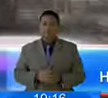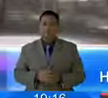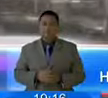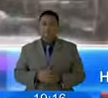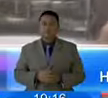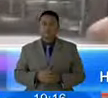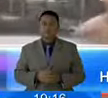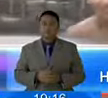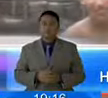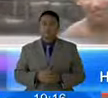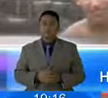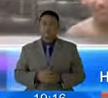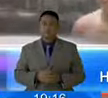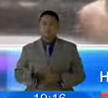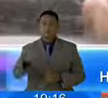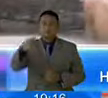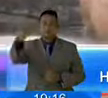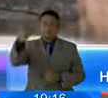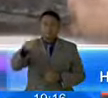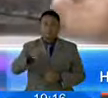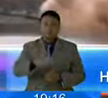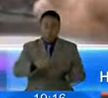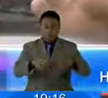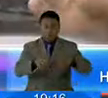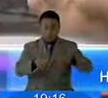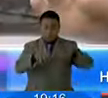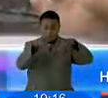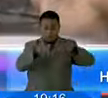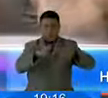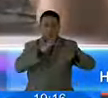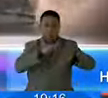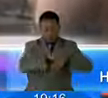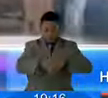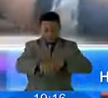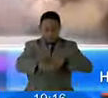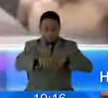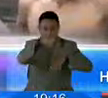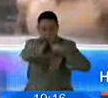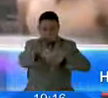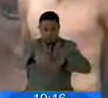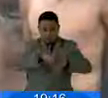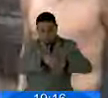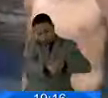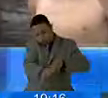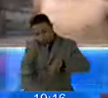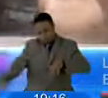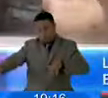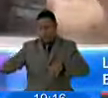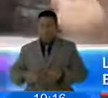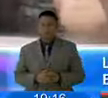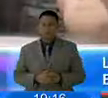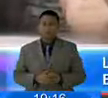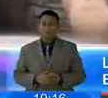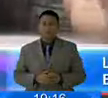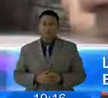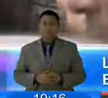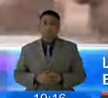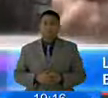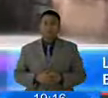es un canal abierto más arriba y como siempre la lluvia viene de allá arriba, se lanza todo para